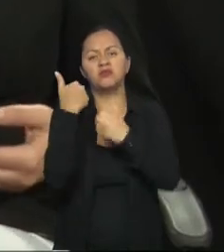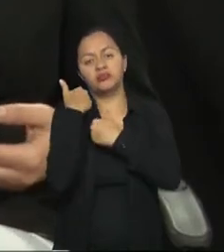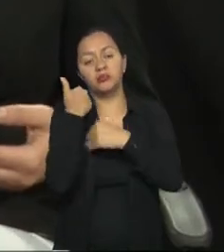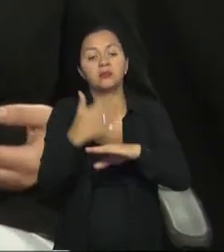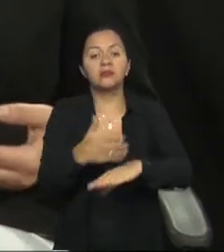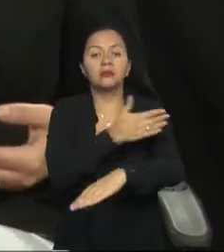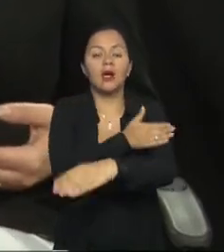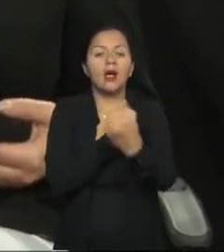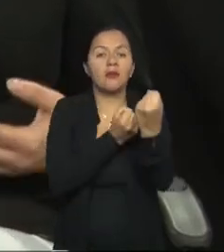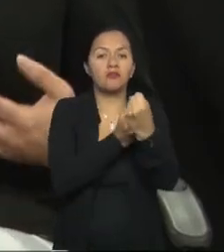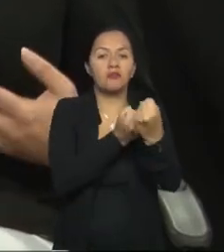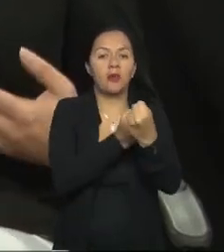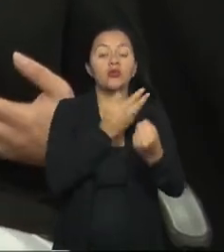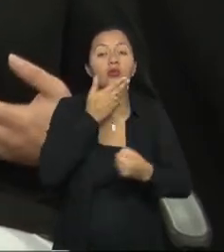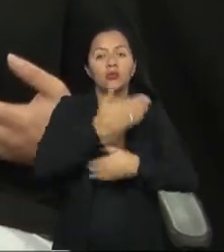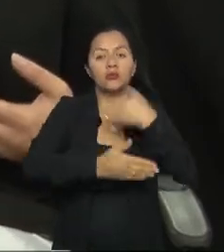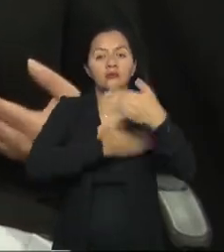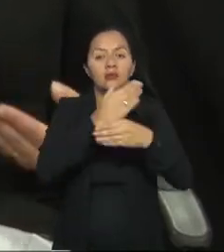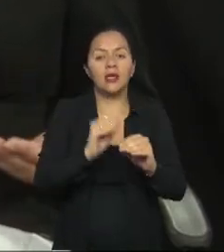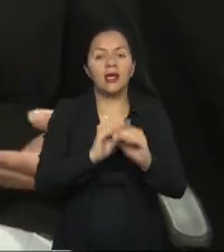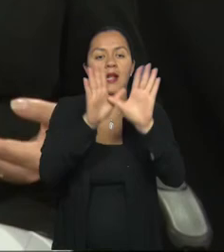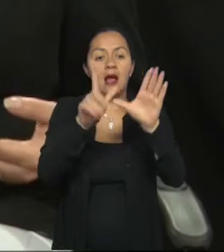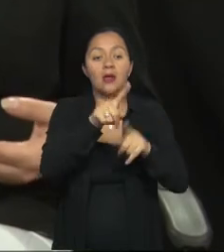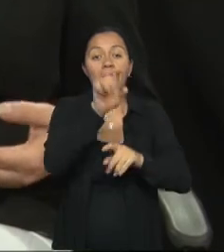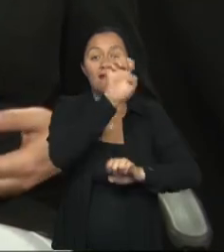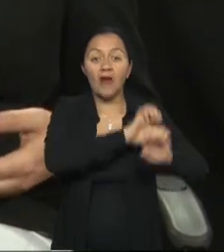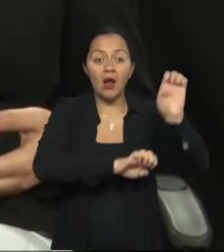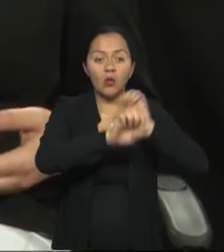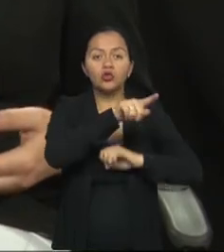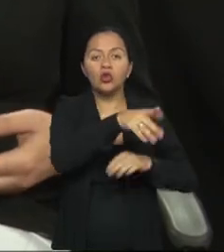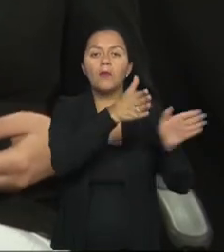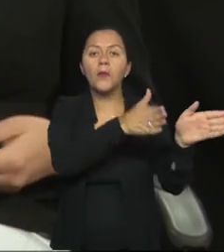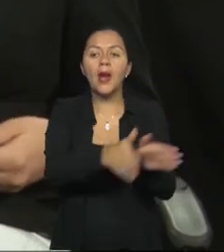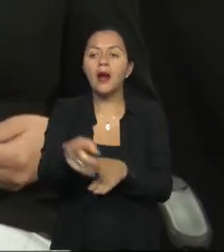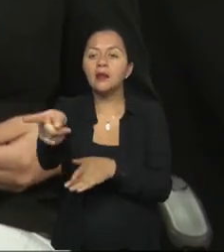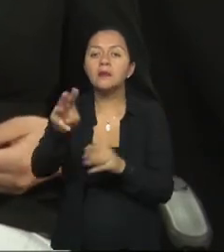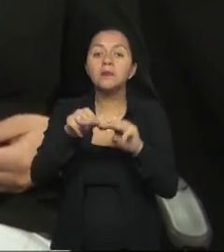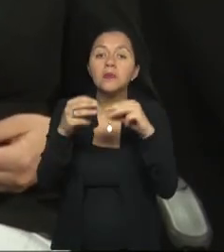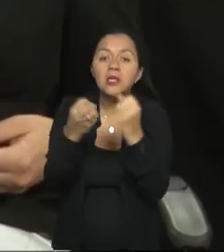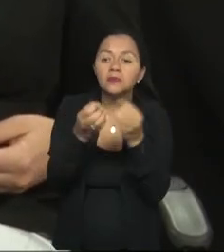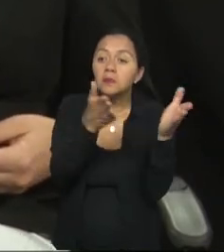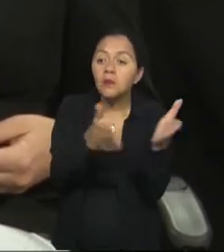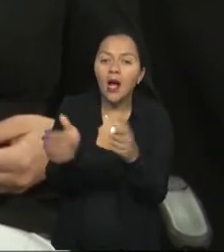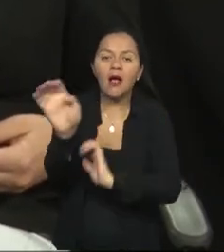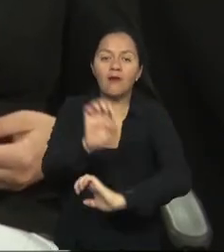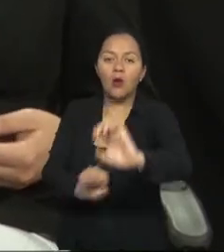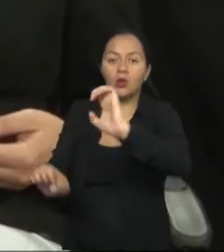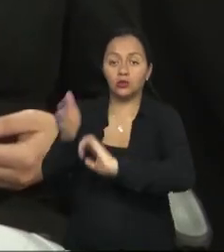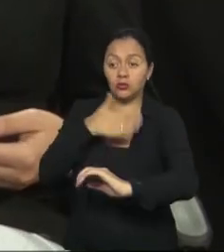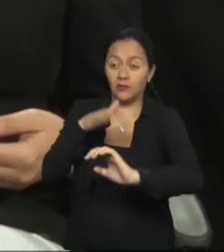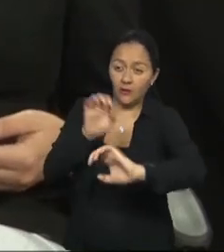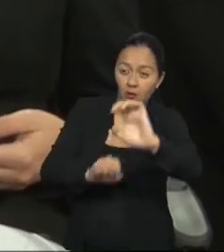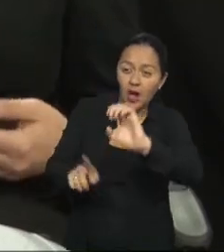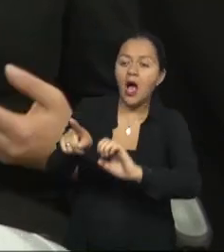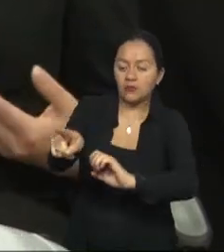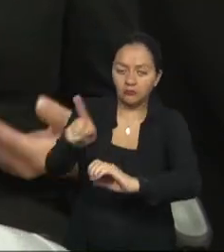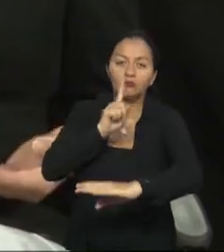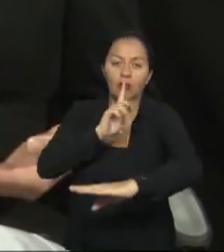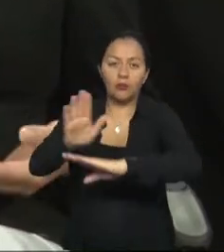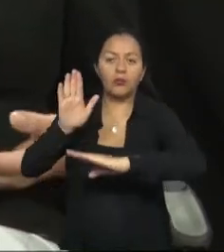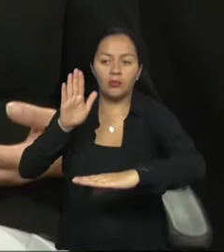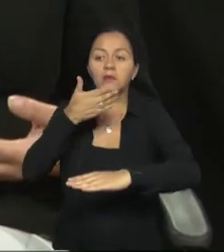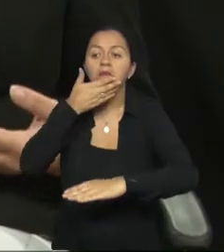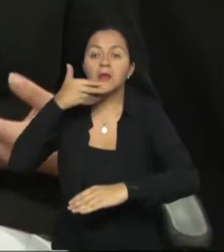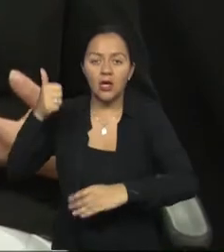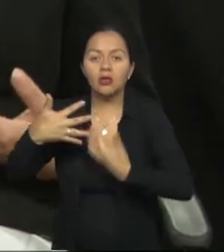hemos apoyado una evaluación a su programa, porque también están comprometidos a